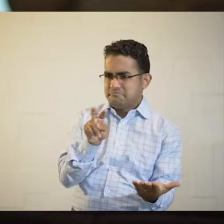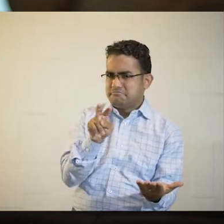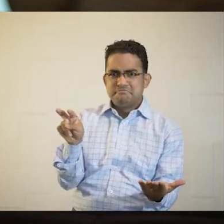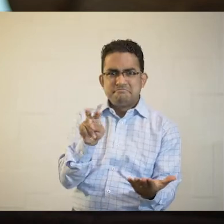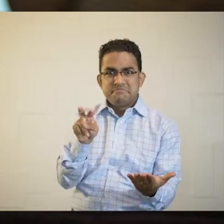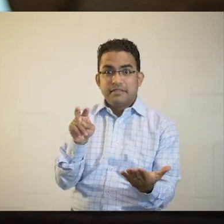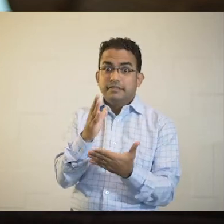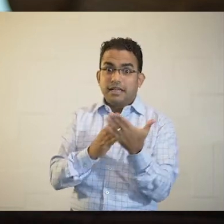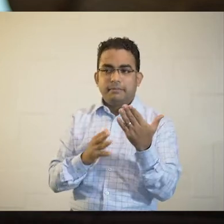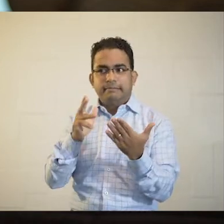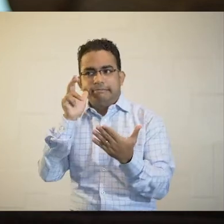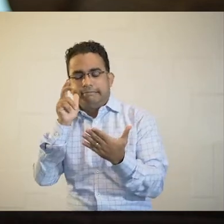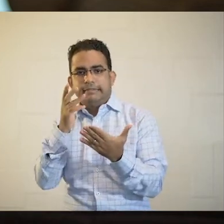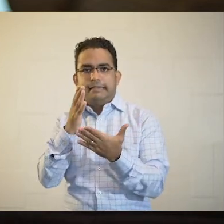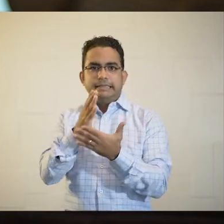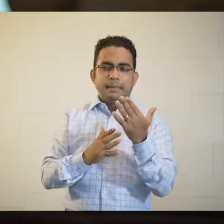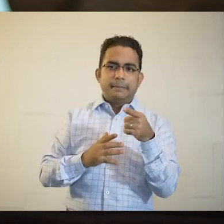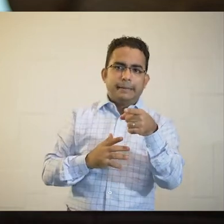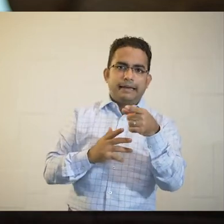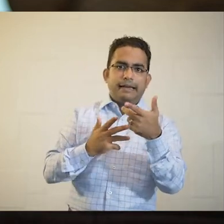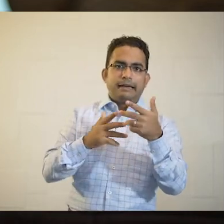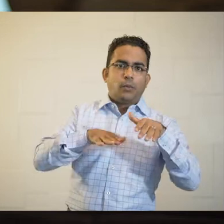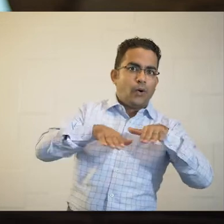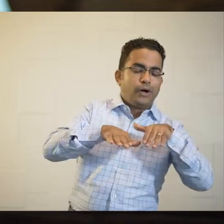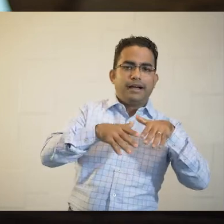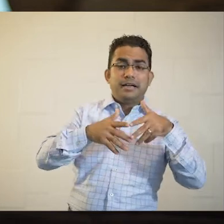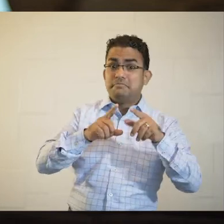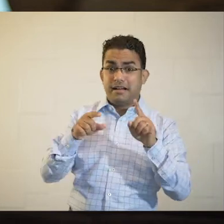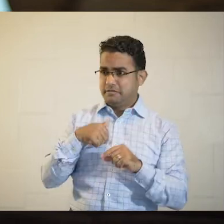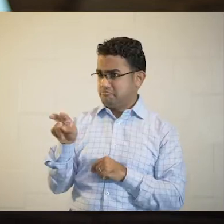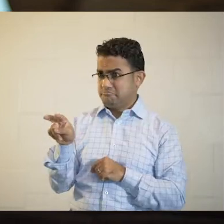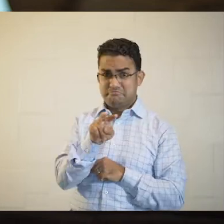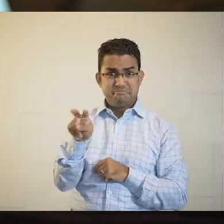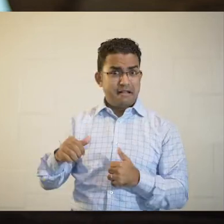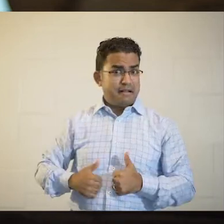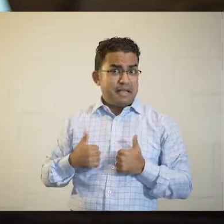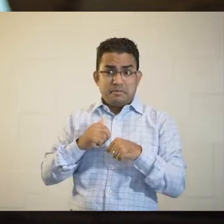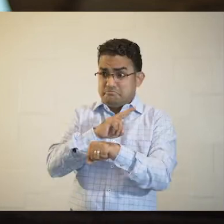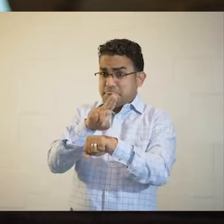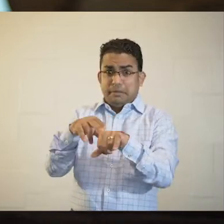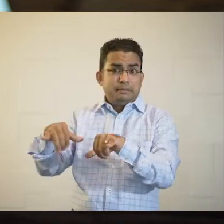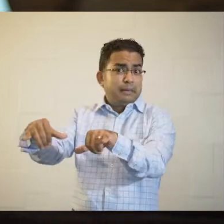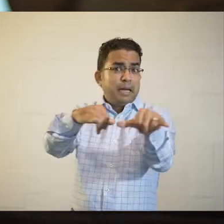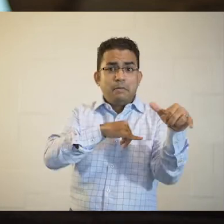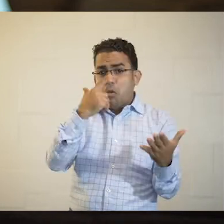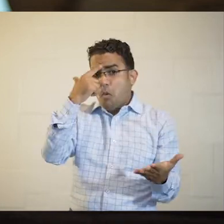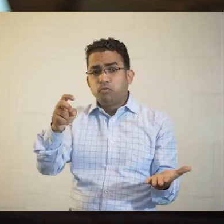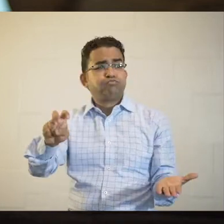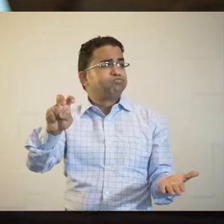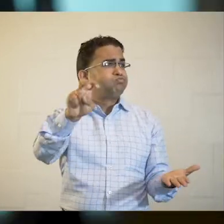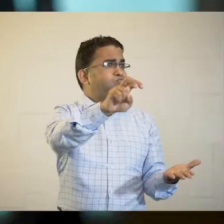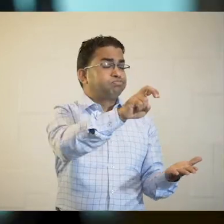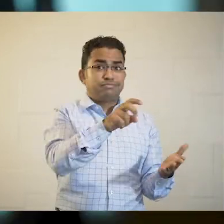Uno puede tomarle más trabajo a escuchar. Otro le puede tomar más trabajo a caminar por la calle. Pero lo hacen igualito. Igualito. Llegan a donde quieren